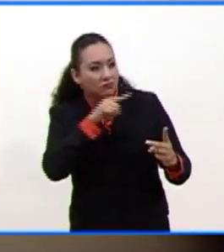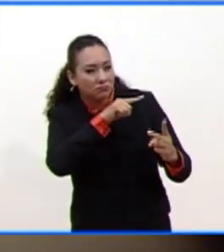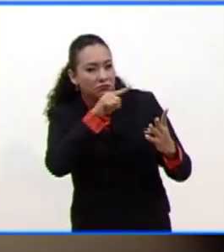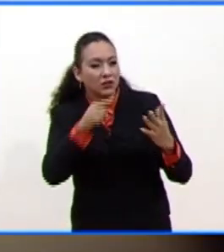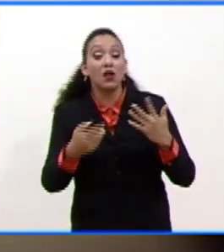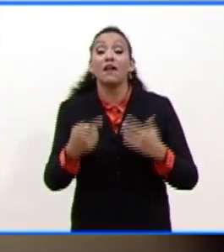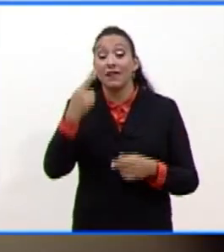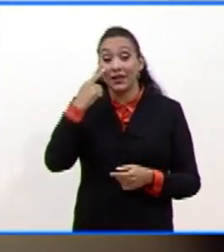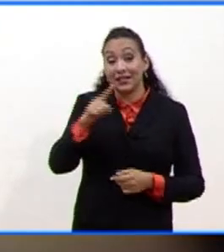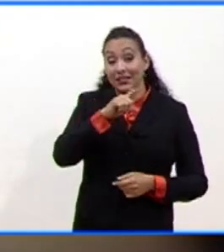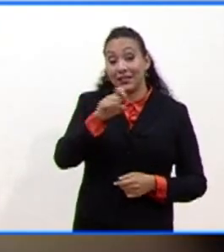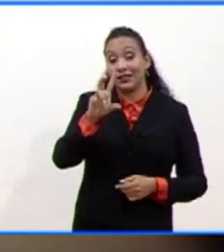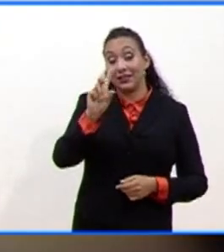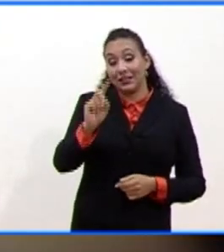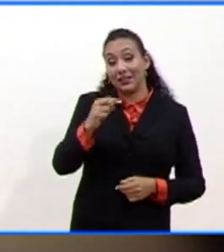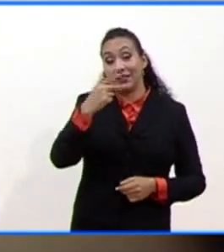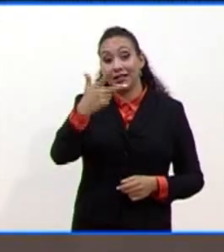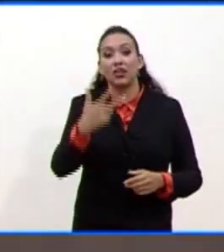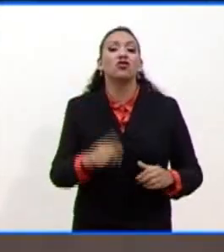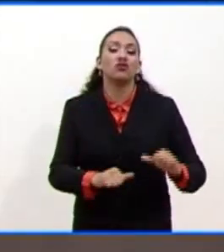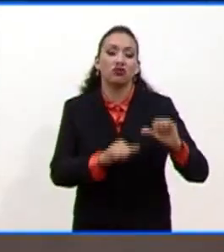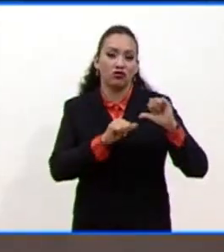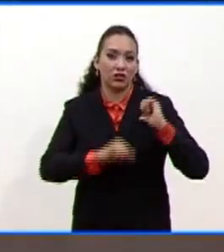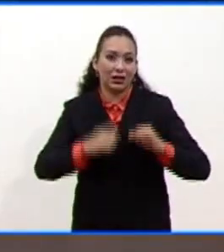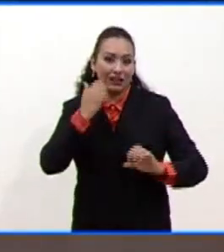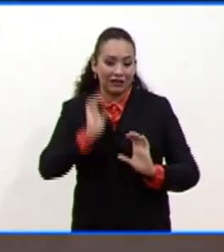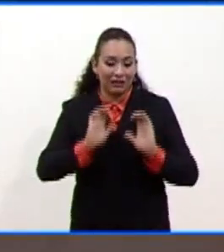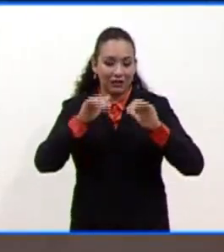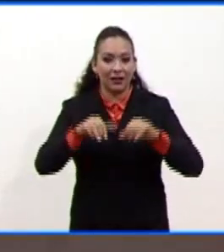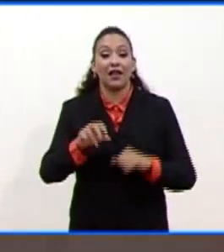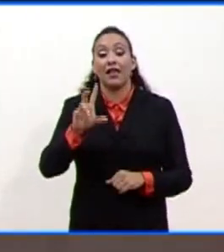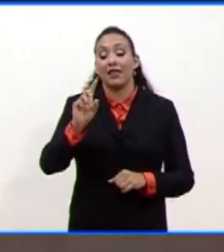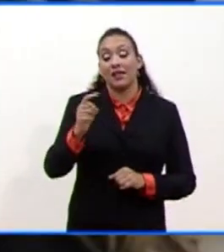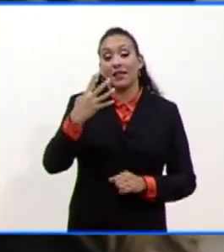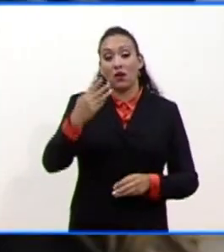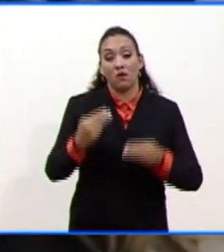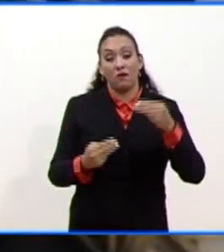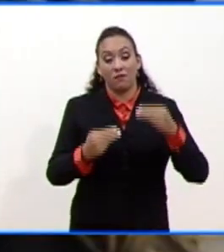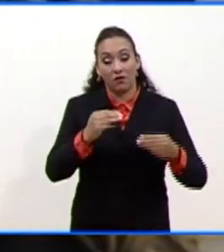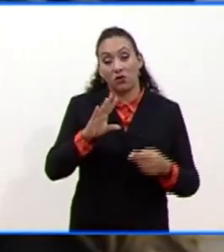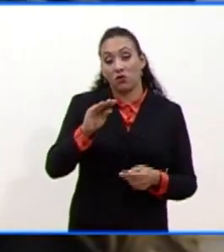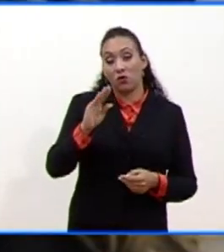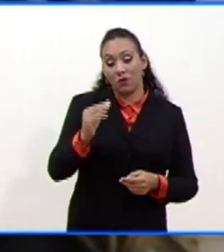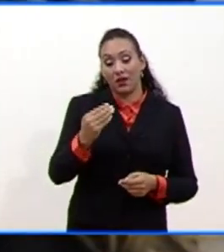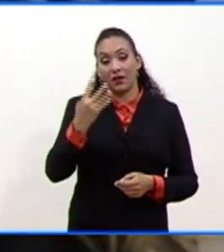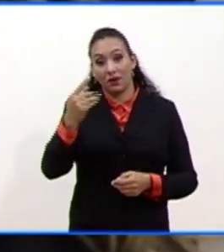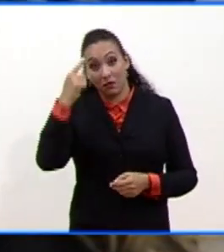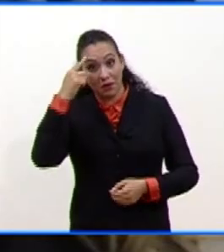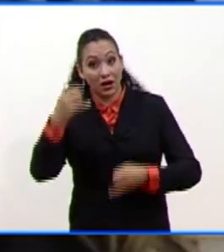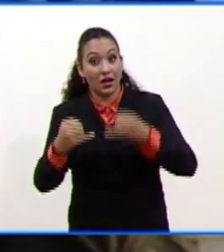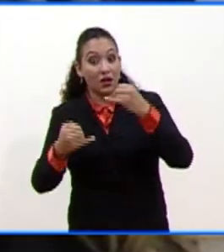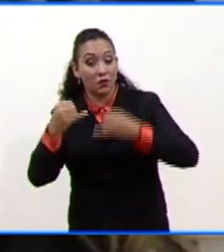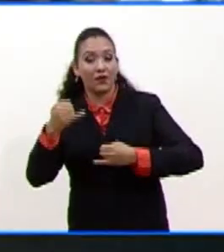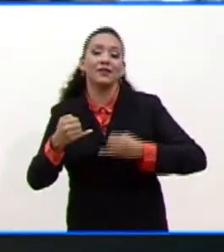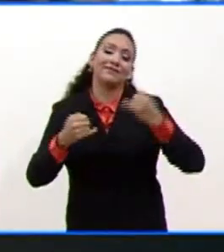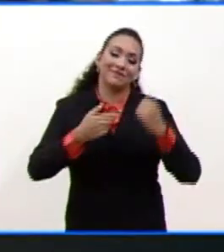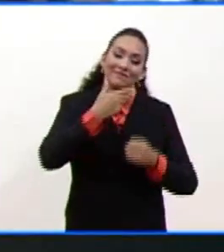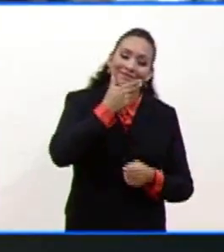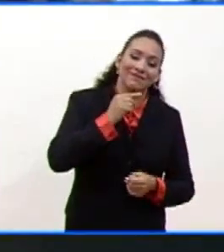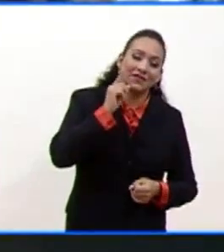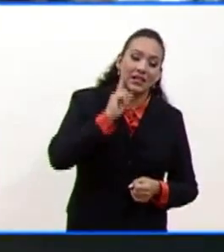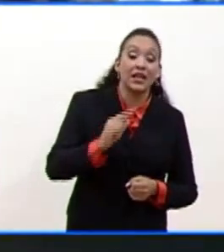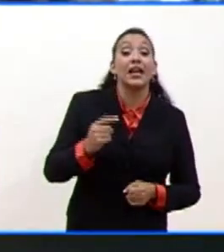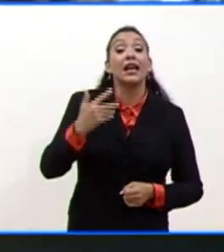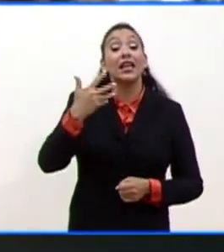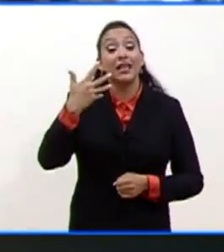total 138 cargos locales. Son 34 magistraturas, 99 cargos de jueces y jueces, así como